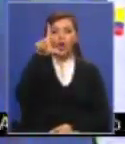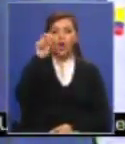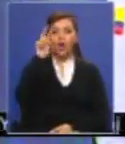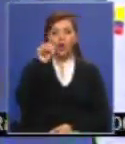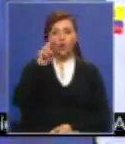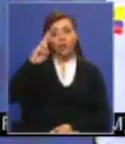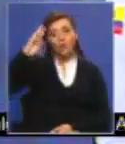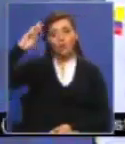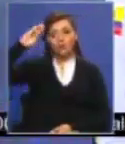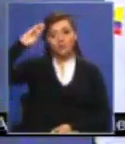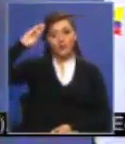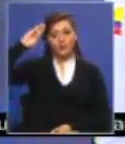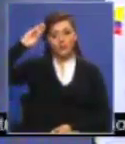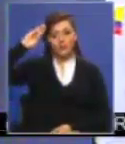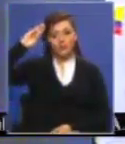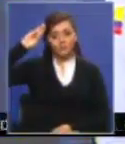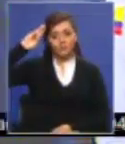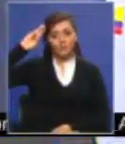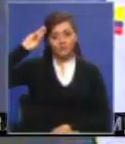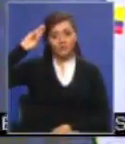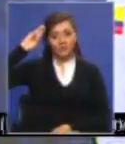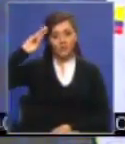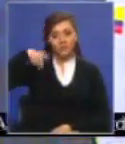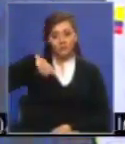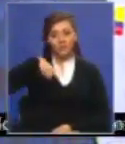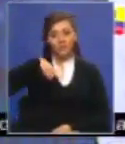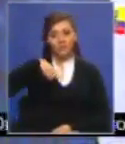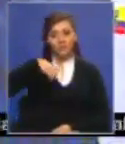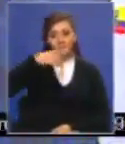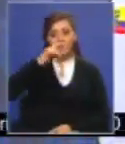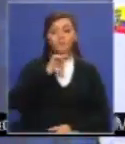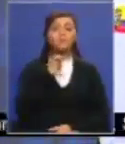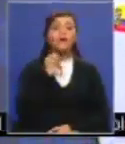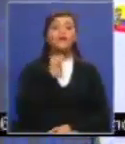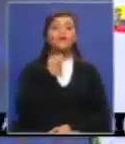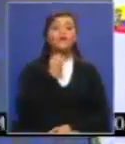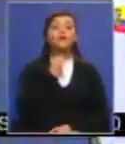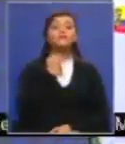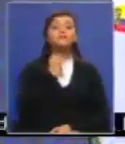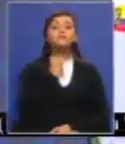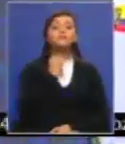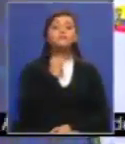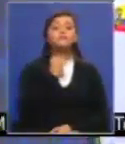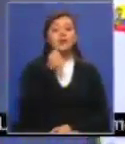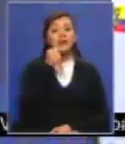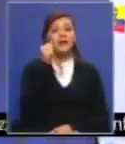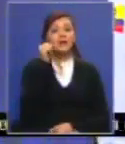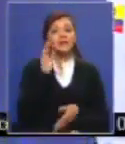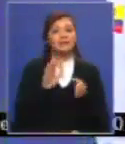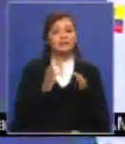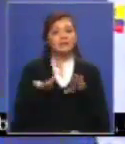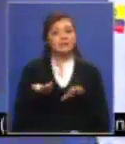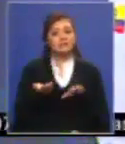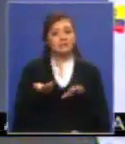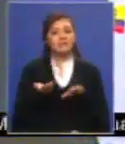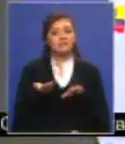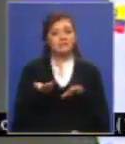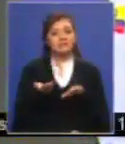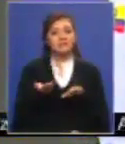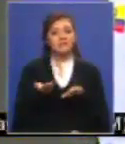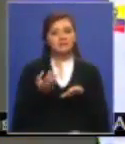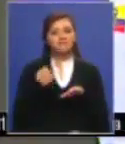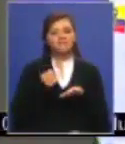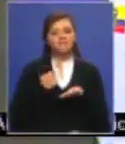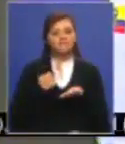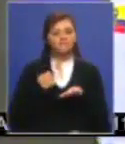Scout. El padre Virgilio Novoa nos dejó el día de ayer. Desde donde